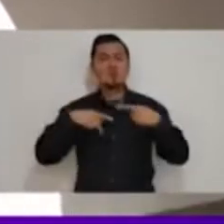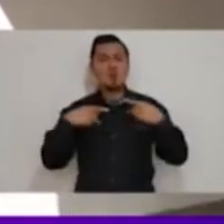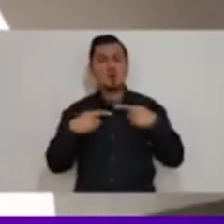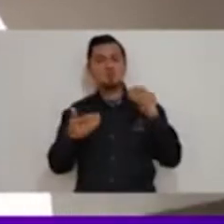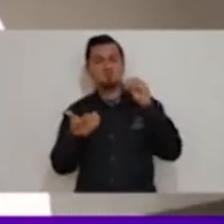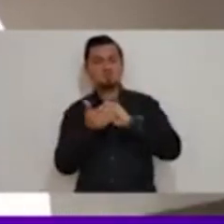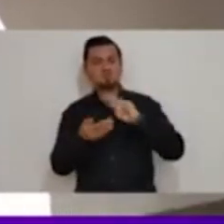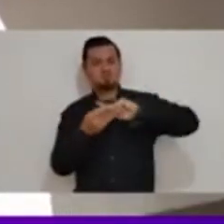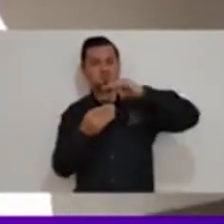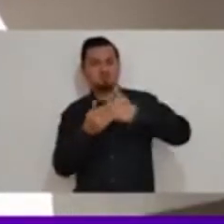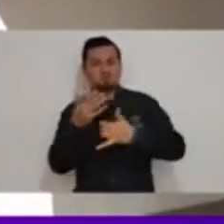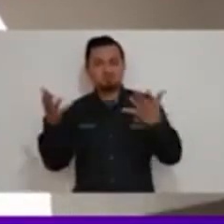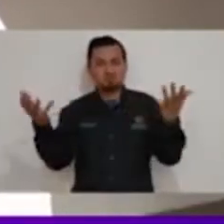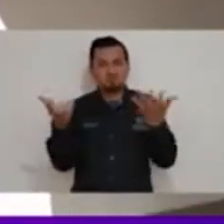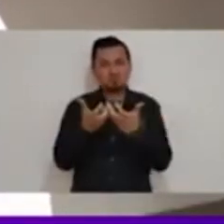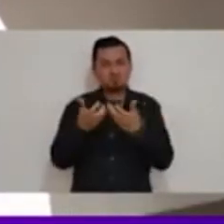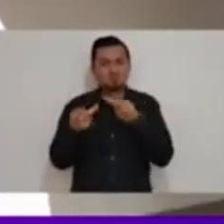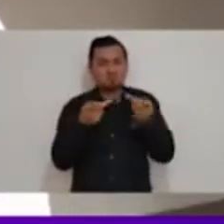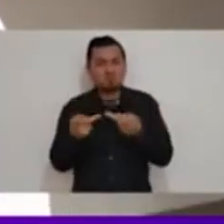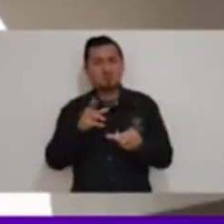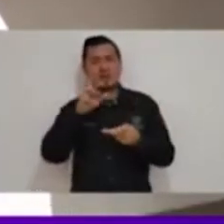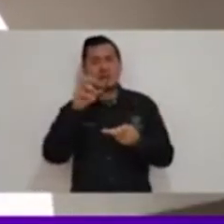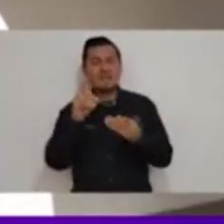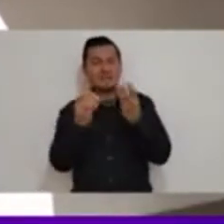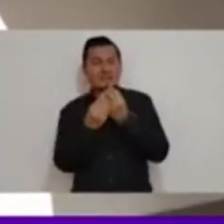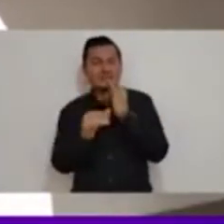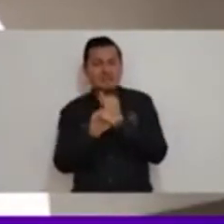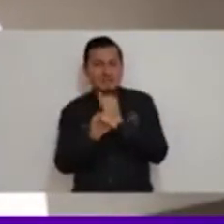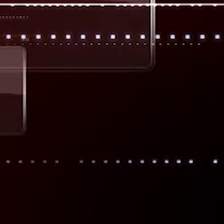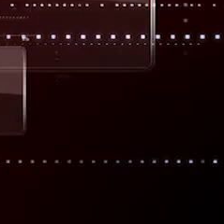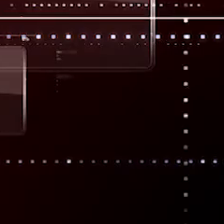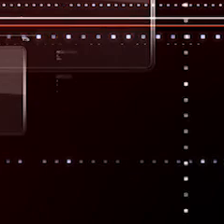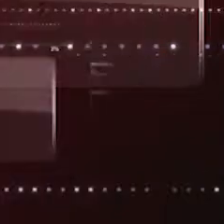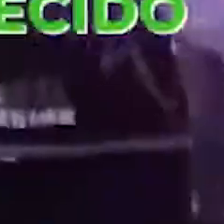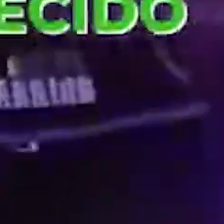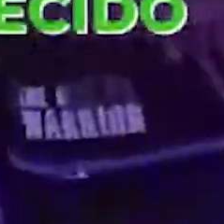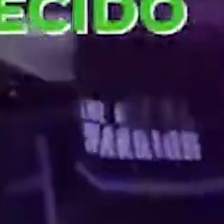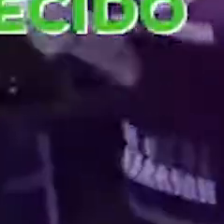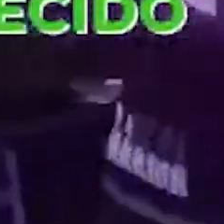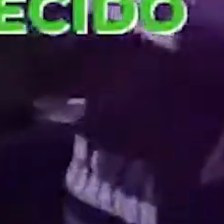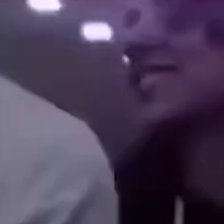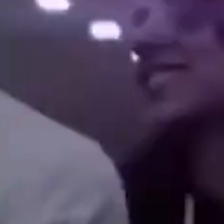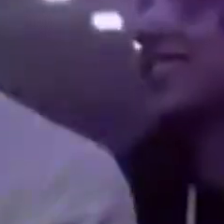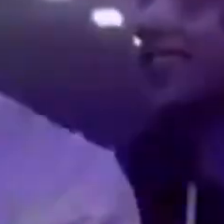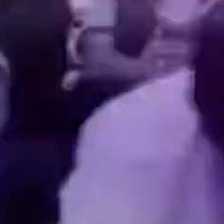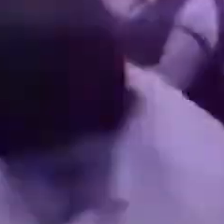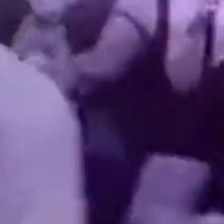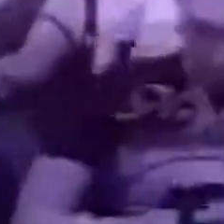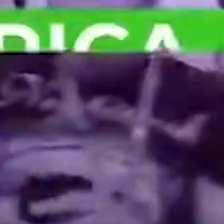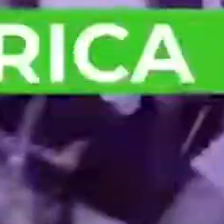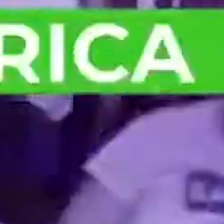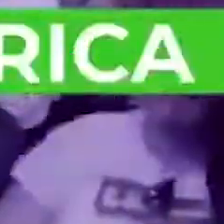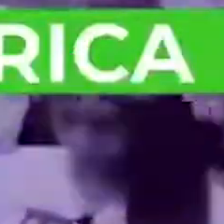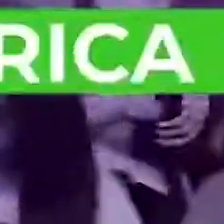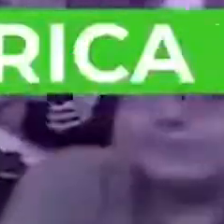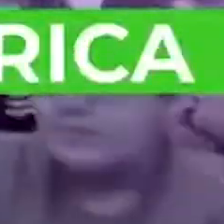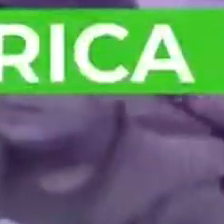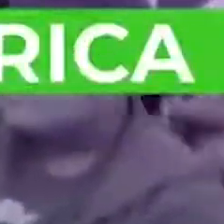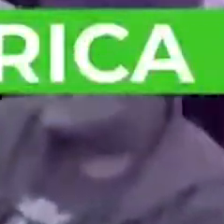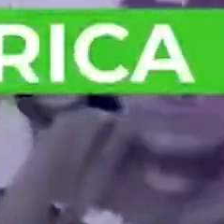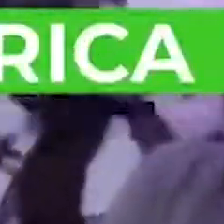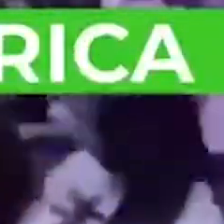emprendedores que tendrán acceso gratuito a través de la red de centros de innovación de jalisco jalisco tal eran 2021 ofrecerá